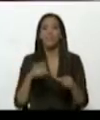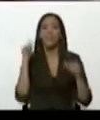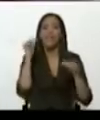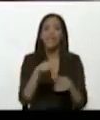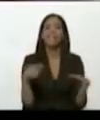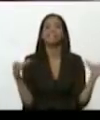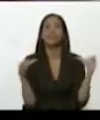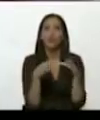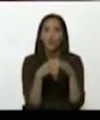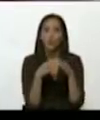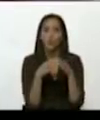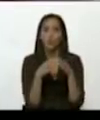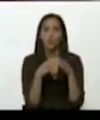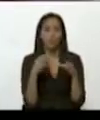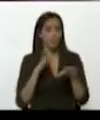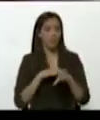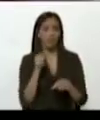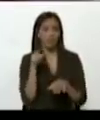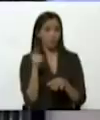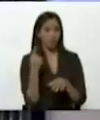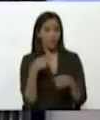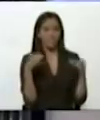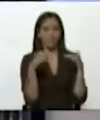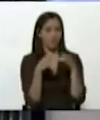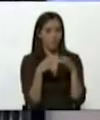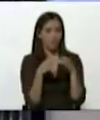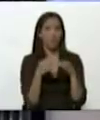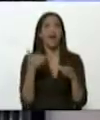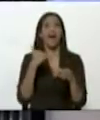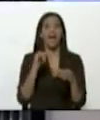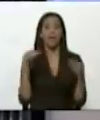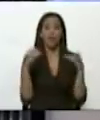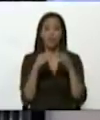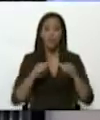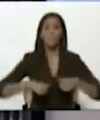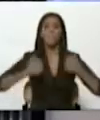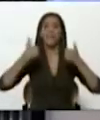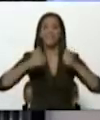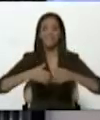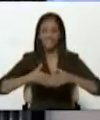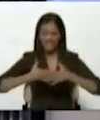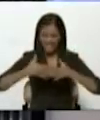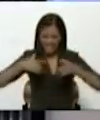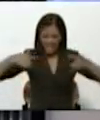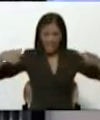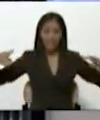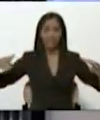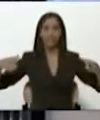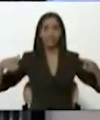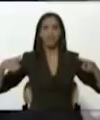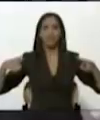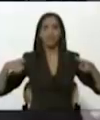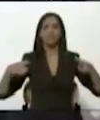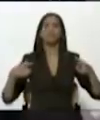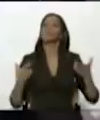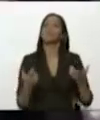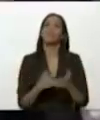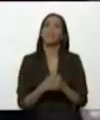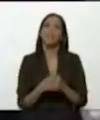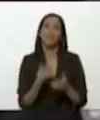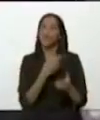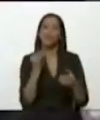sector, porque eso no es nada más ese grupito. Hay un grupo mucho más grande, mucho más amplio, que no lo tienen detectado porque no está